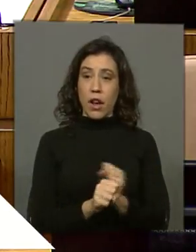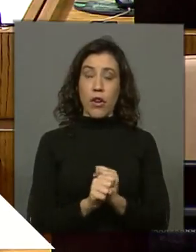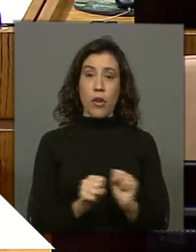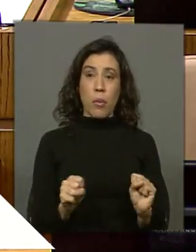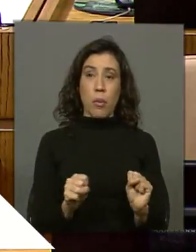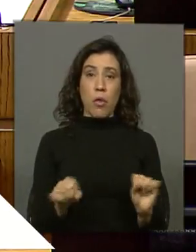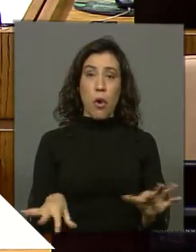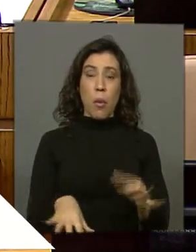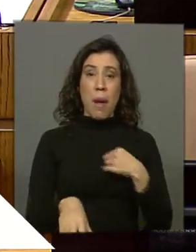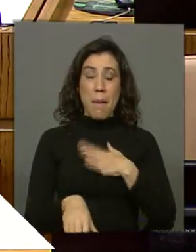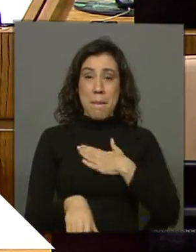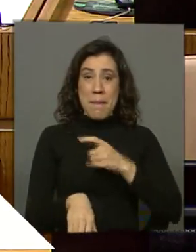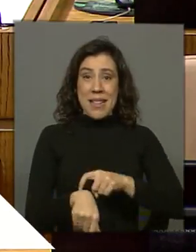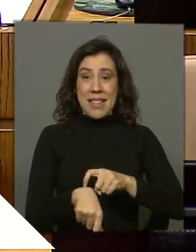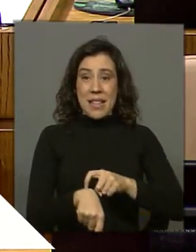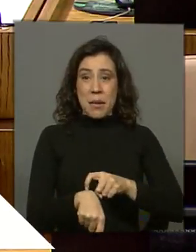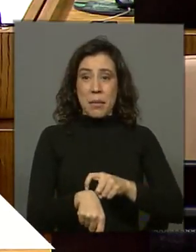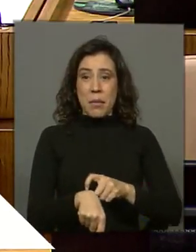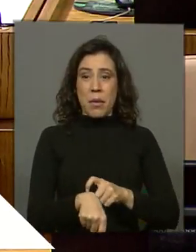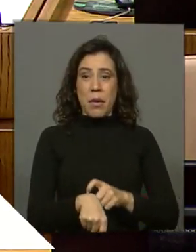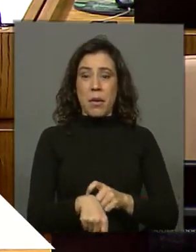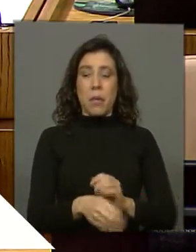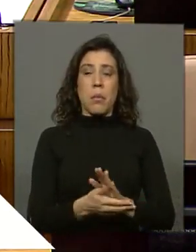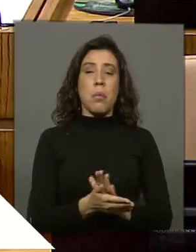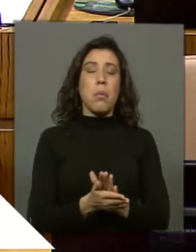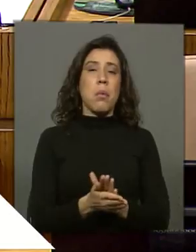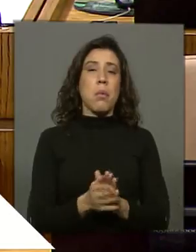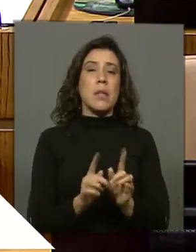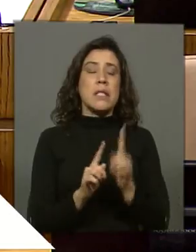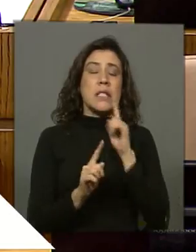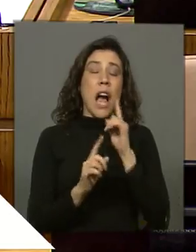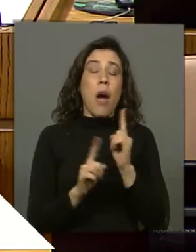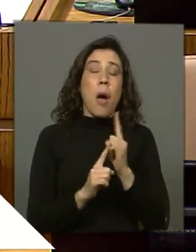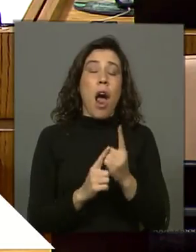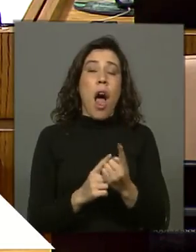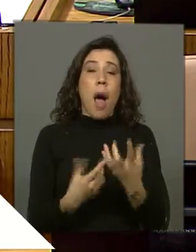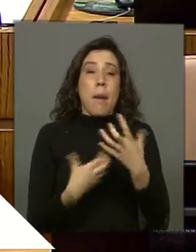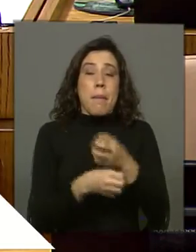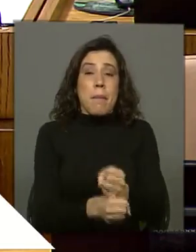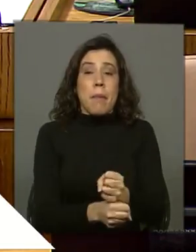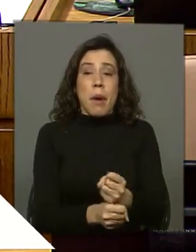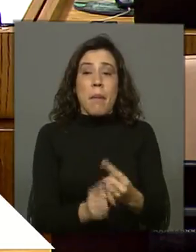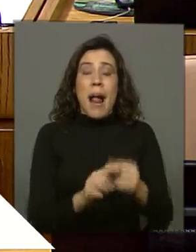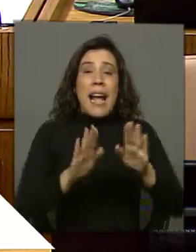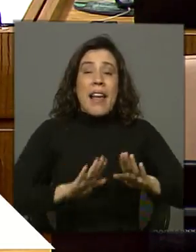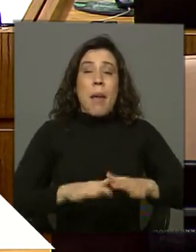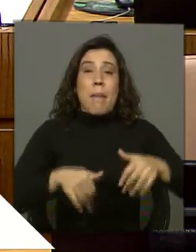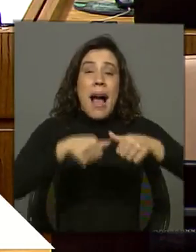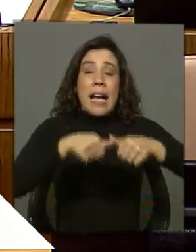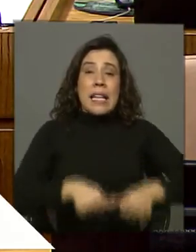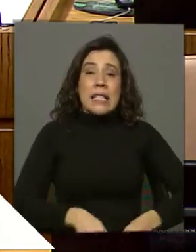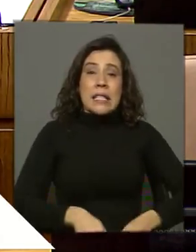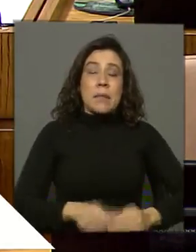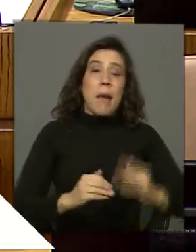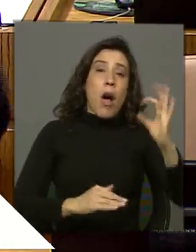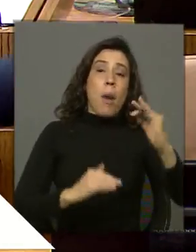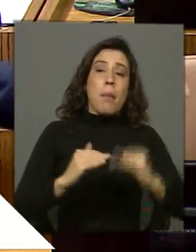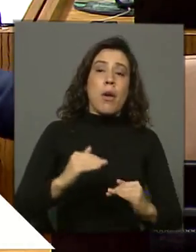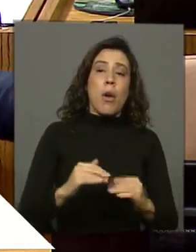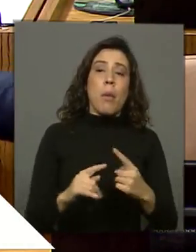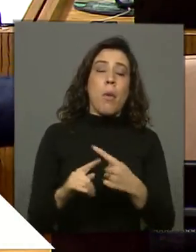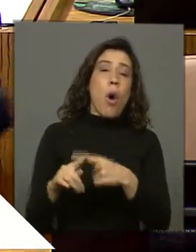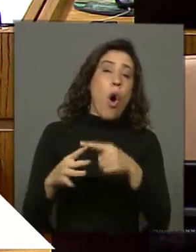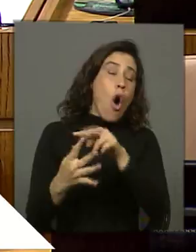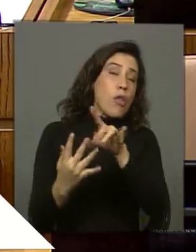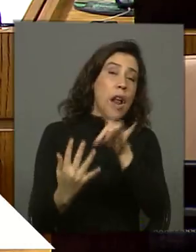disponer de su propio tiempo sino que está entre comillas forzado a estar más tiempo o menos tiempo sin tener